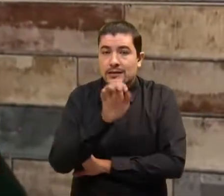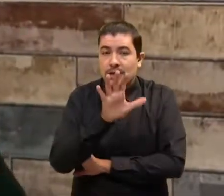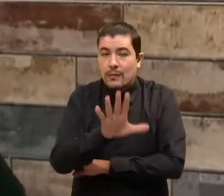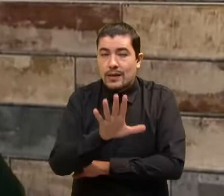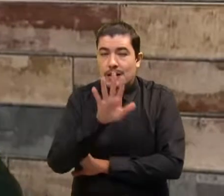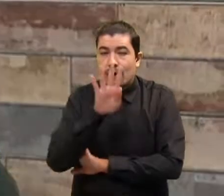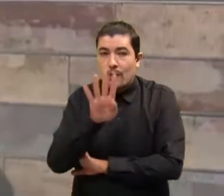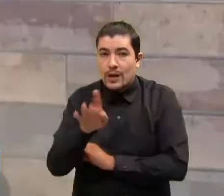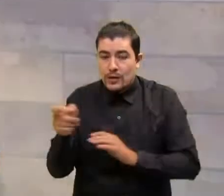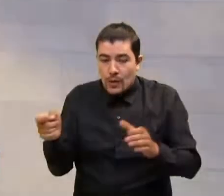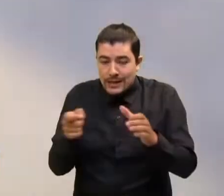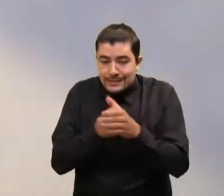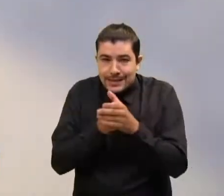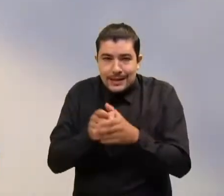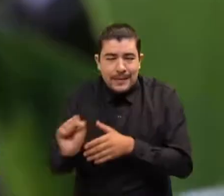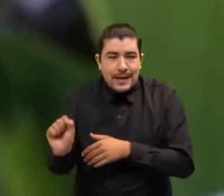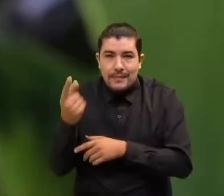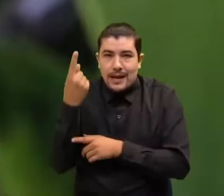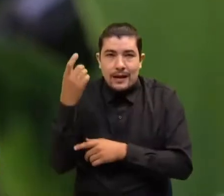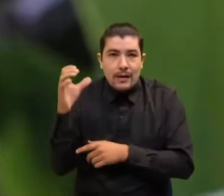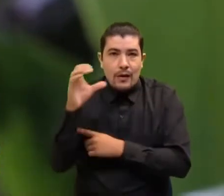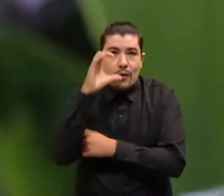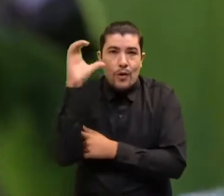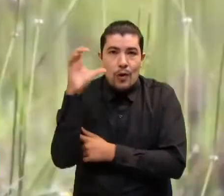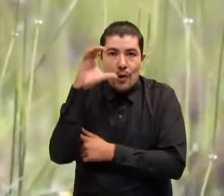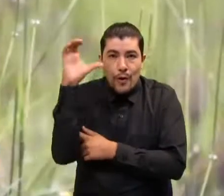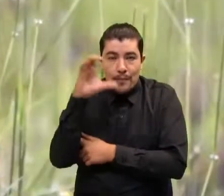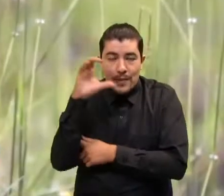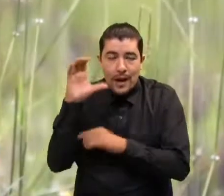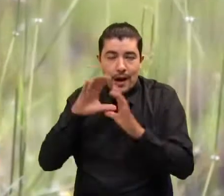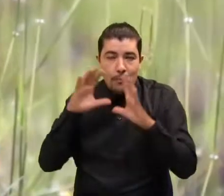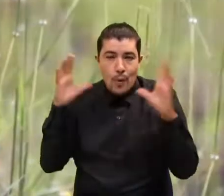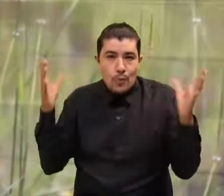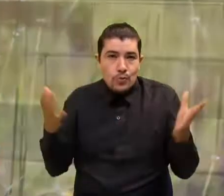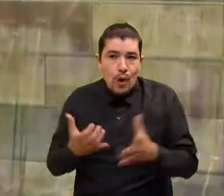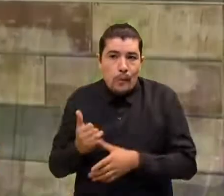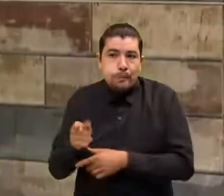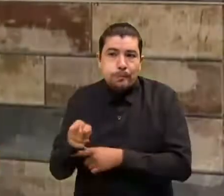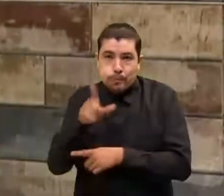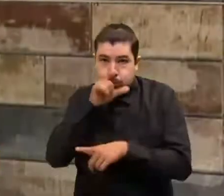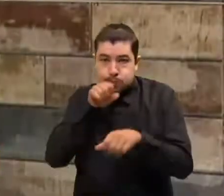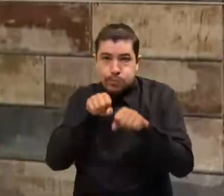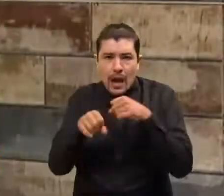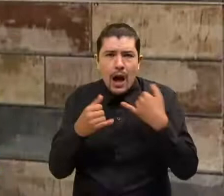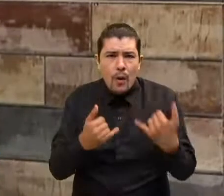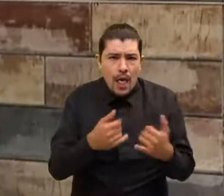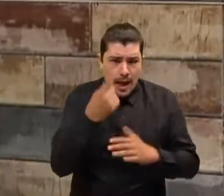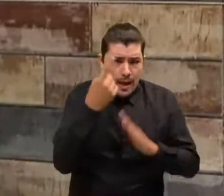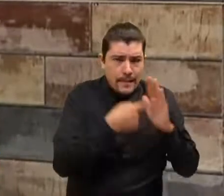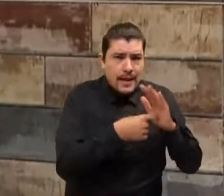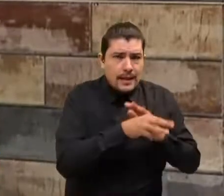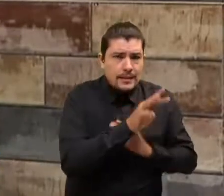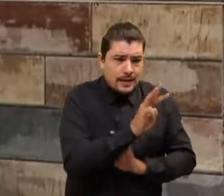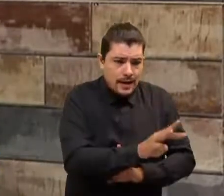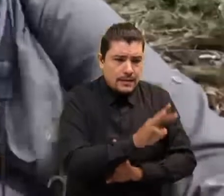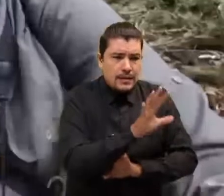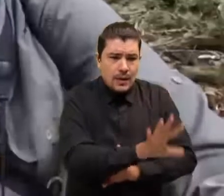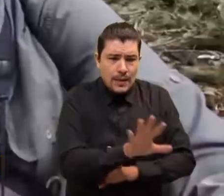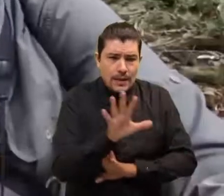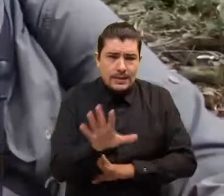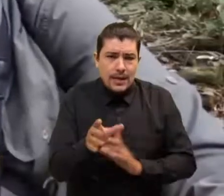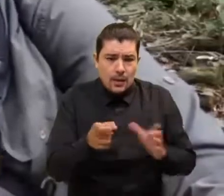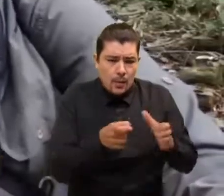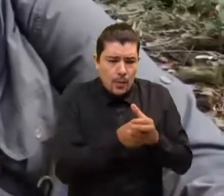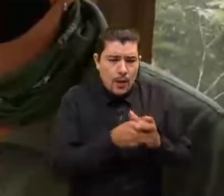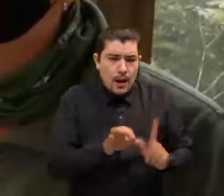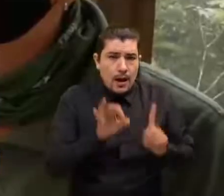el país número uno de las aves, el 20% de las aves del mundo. A la fecha llevamos 1.355 especies contadas. Además